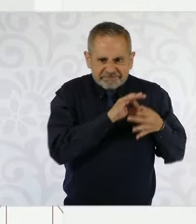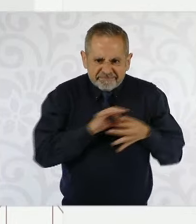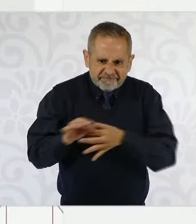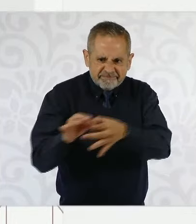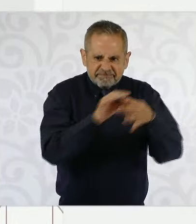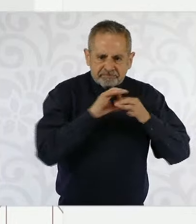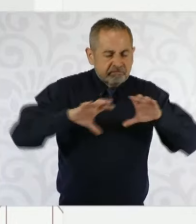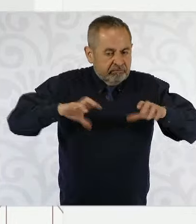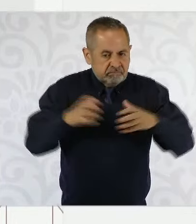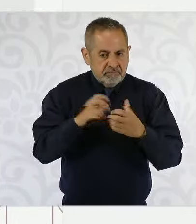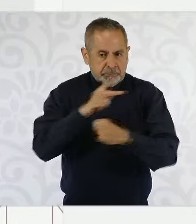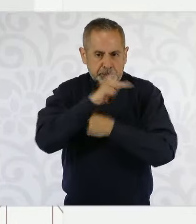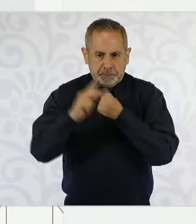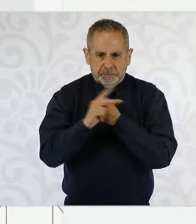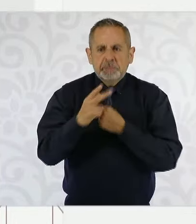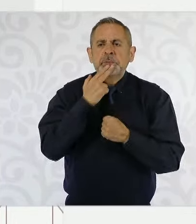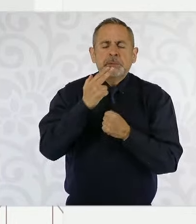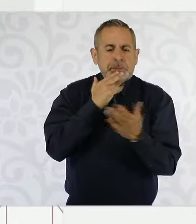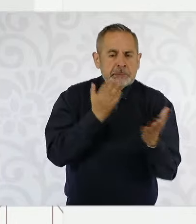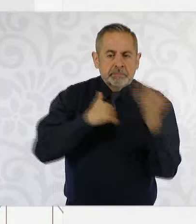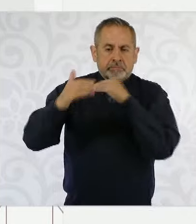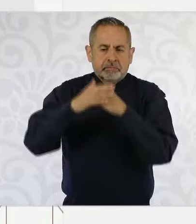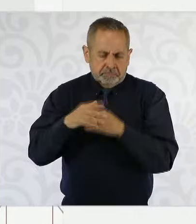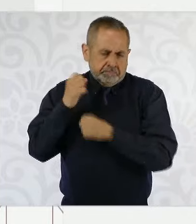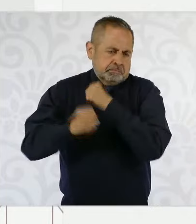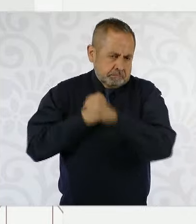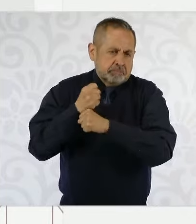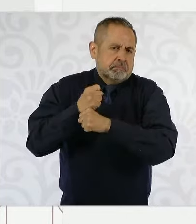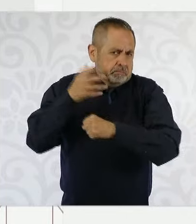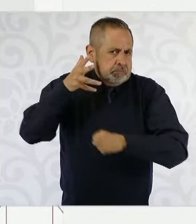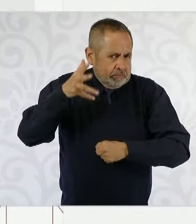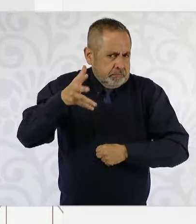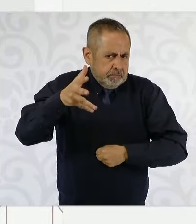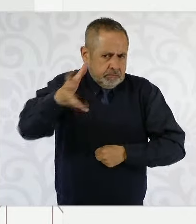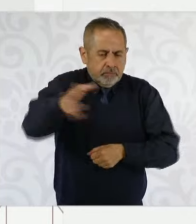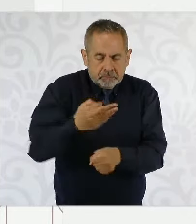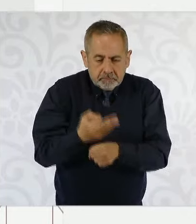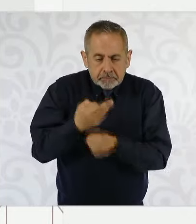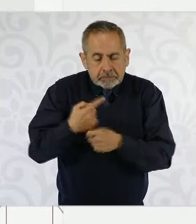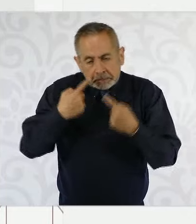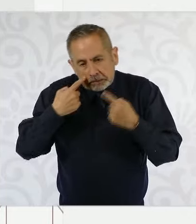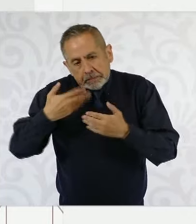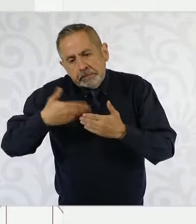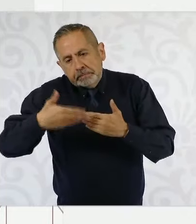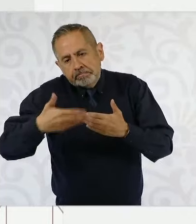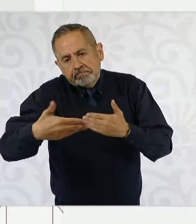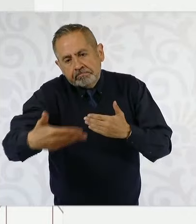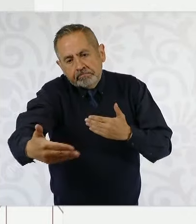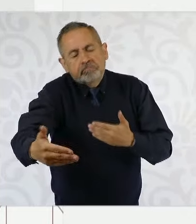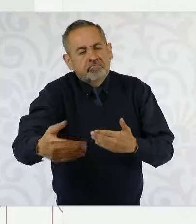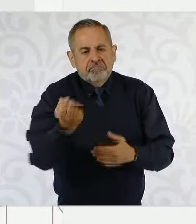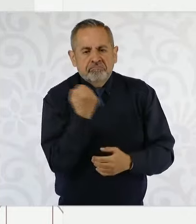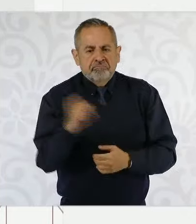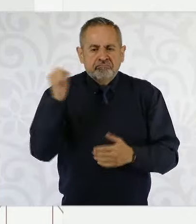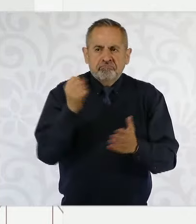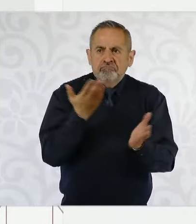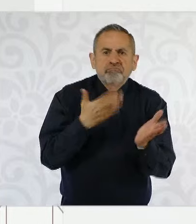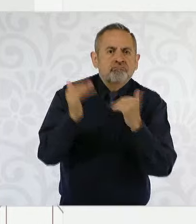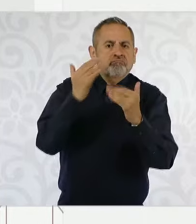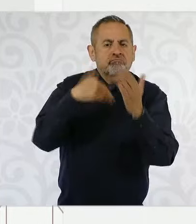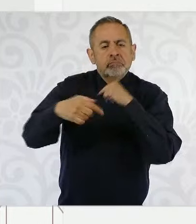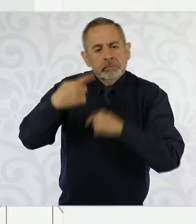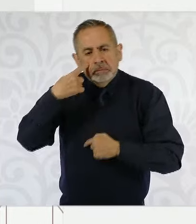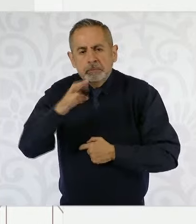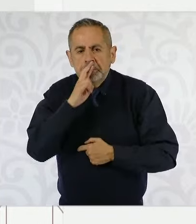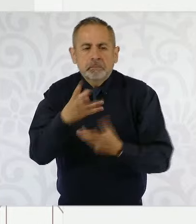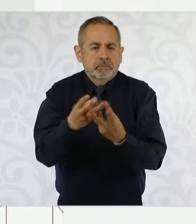de todo el país y si bien es un esfuerzo de muy largo plazo, se empezarán a ver los resultados en el corto y en el mediano plazo también.